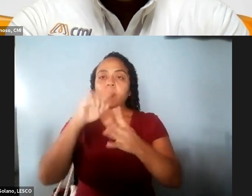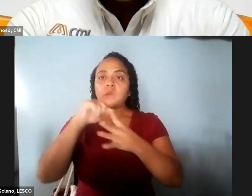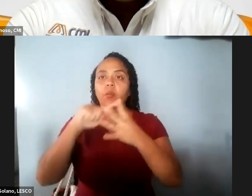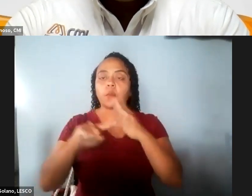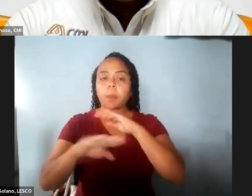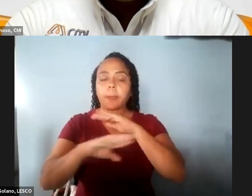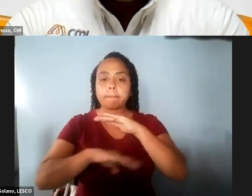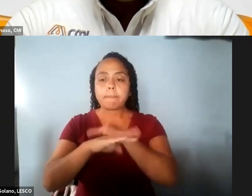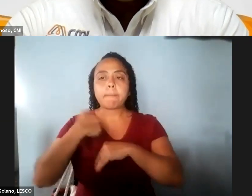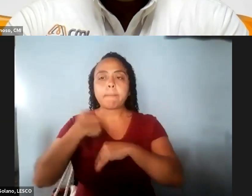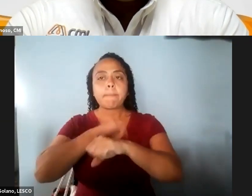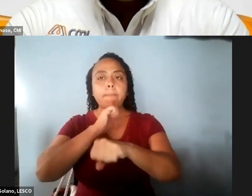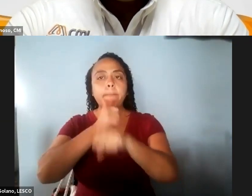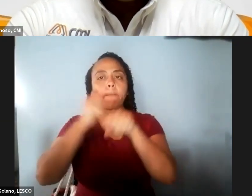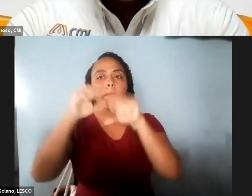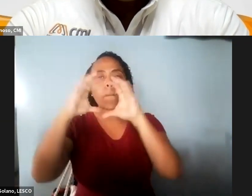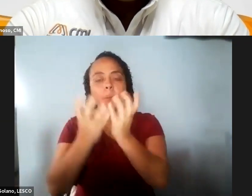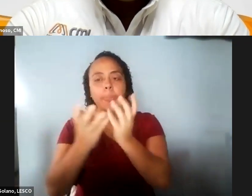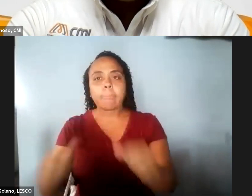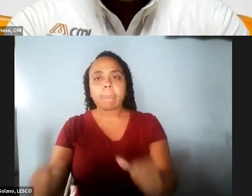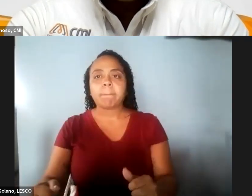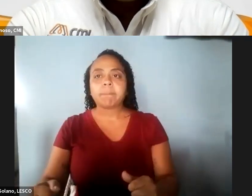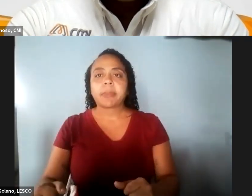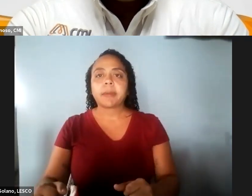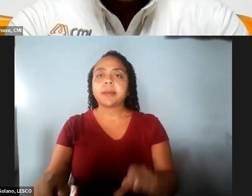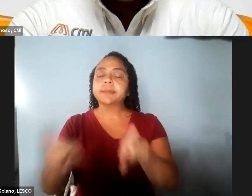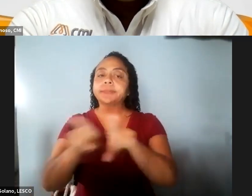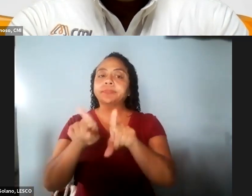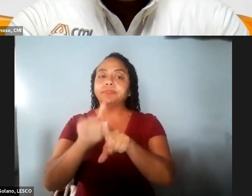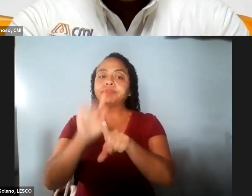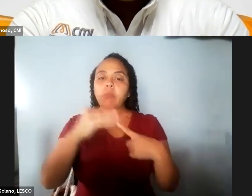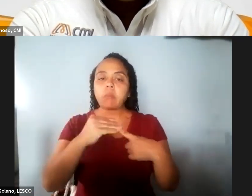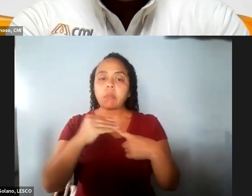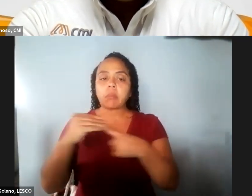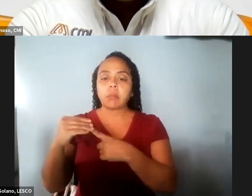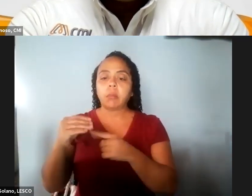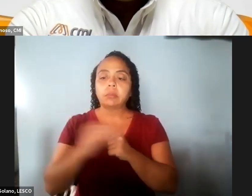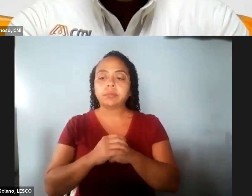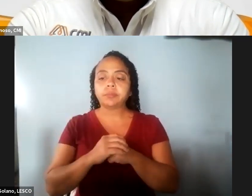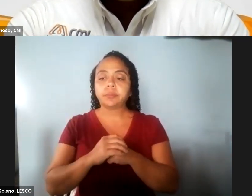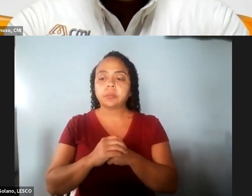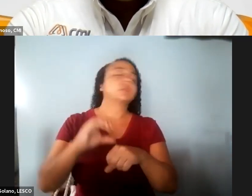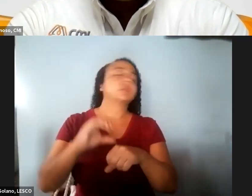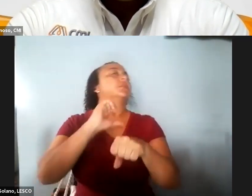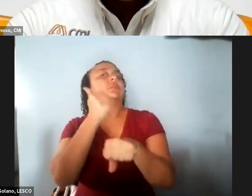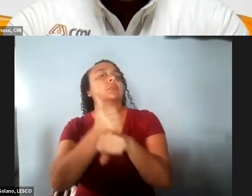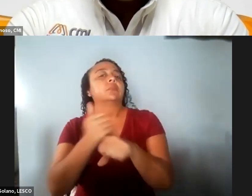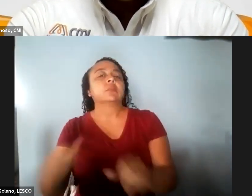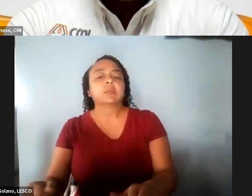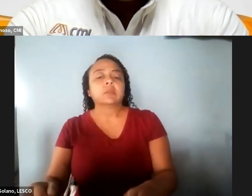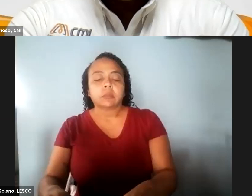hemos establecido a nivel global además de sus prioridades establecidas a nivel nacional